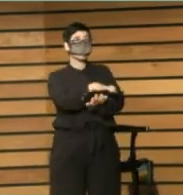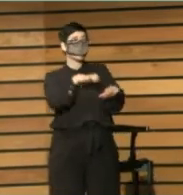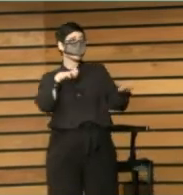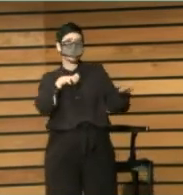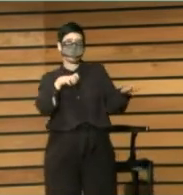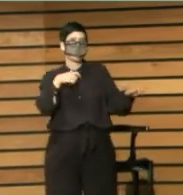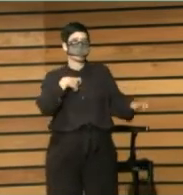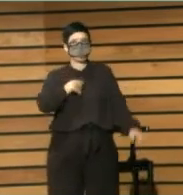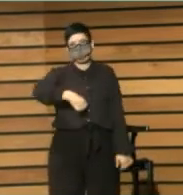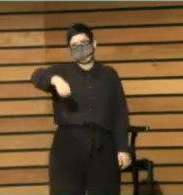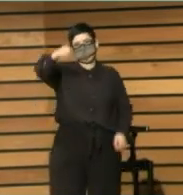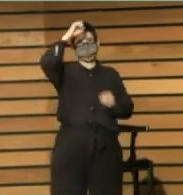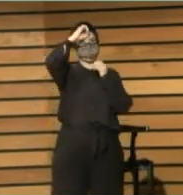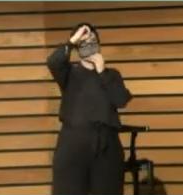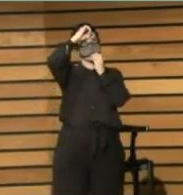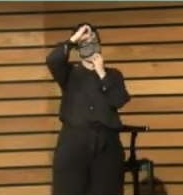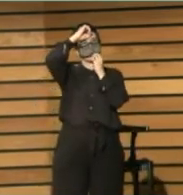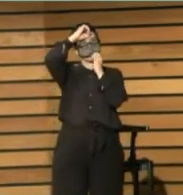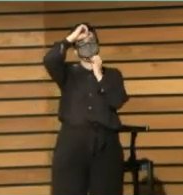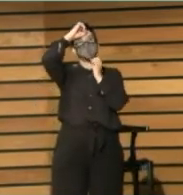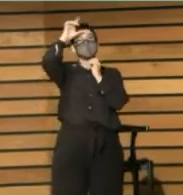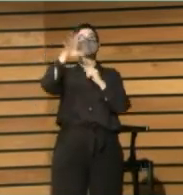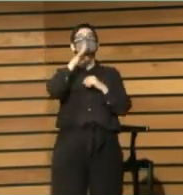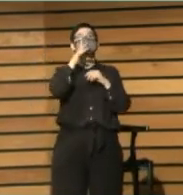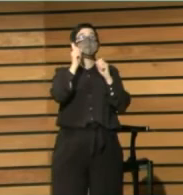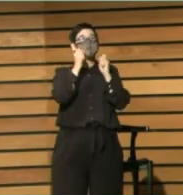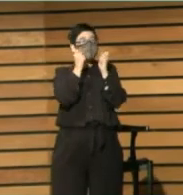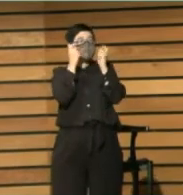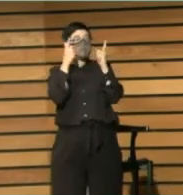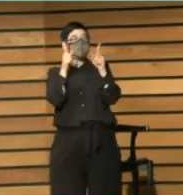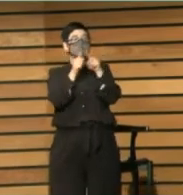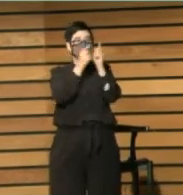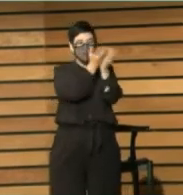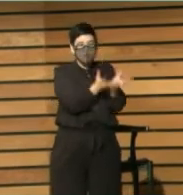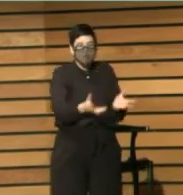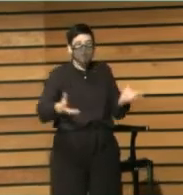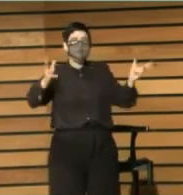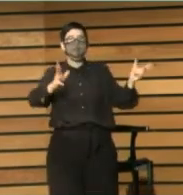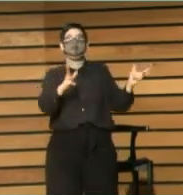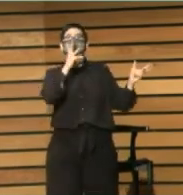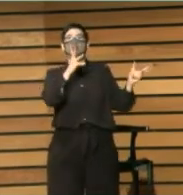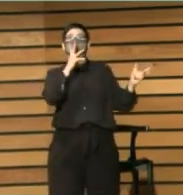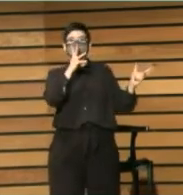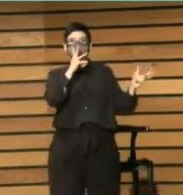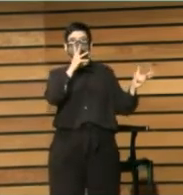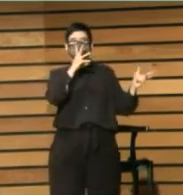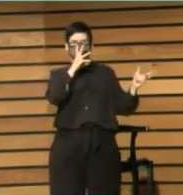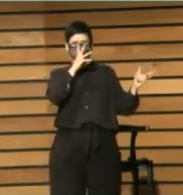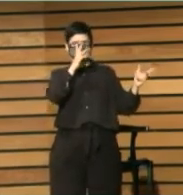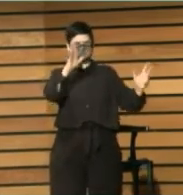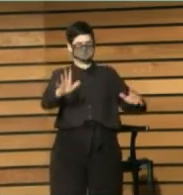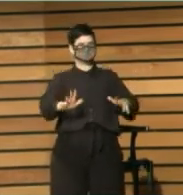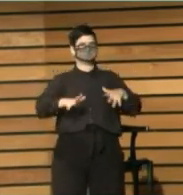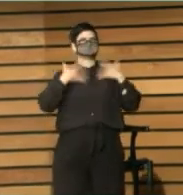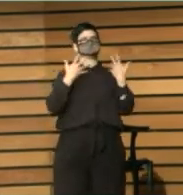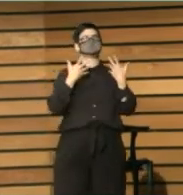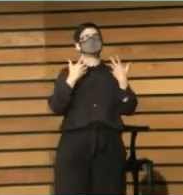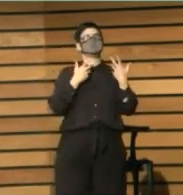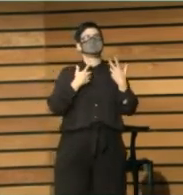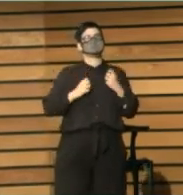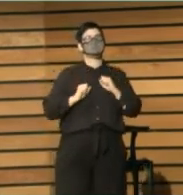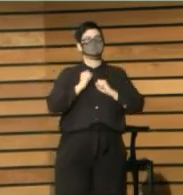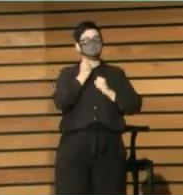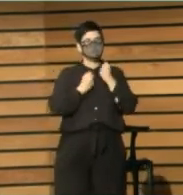nada, porque me despertaba bajo baldes de agua que me sobresaltaban después de un ataque que ponía en vilo a toda la